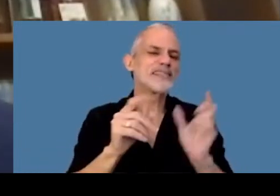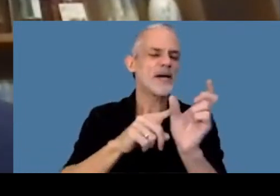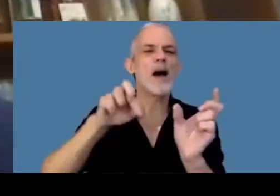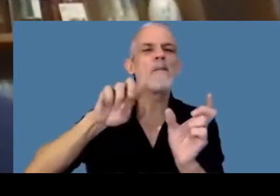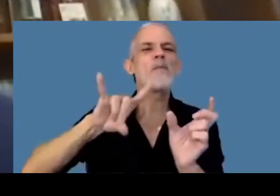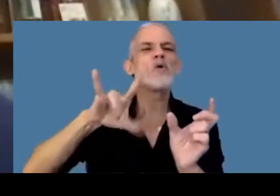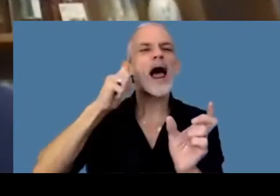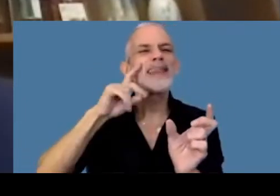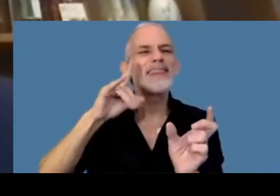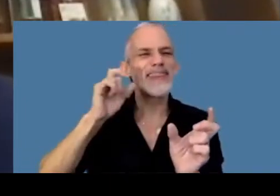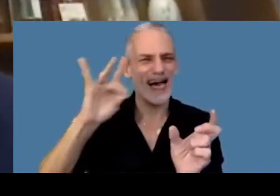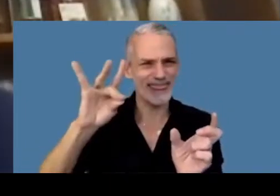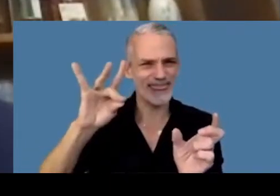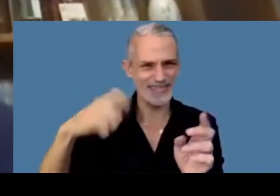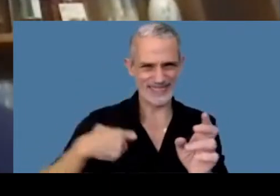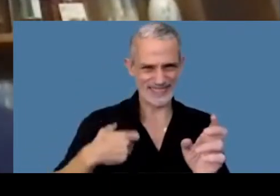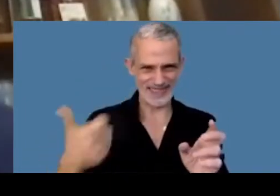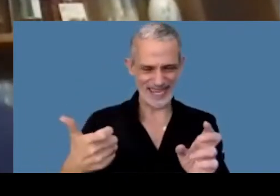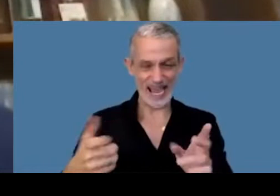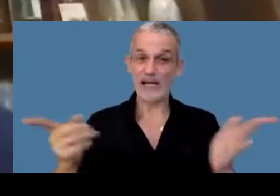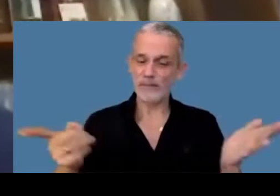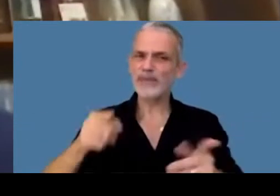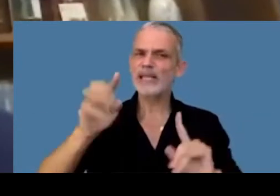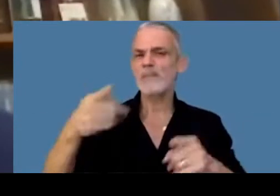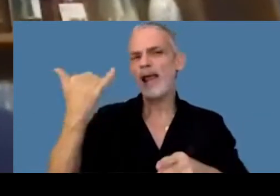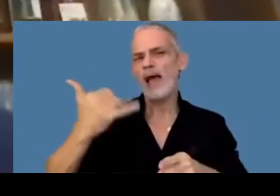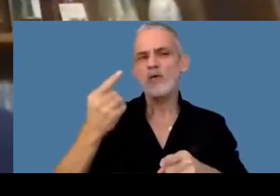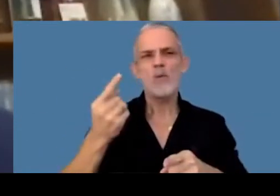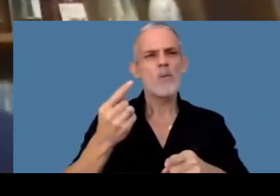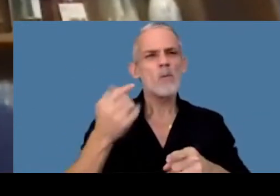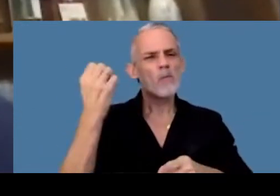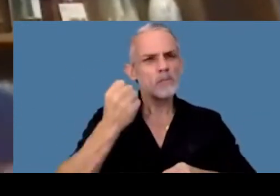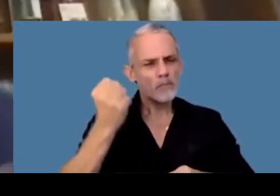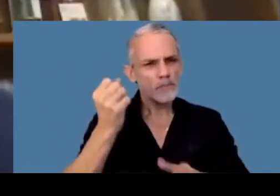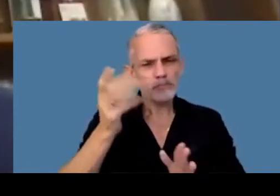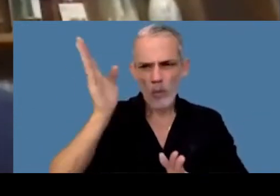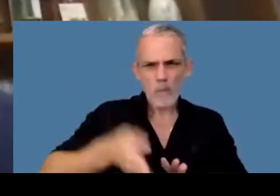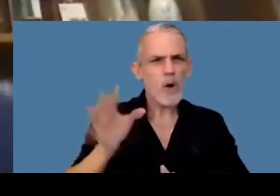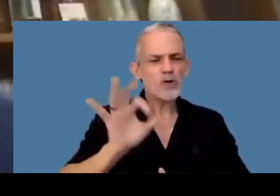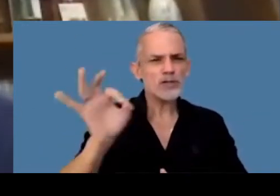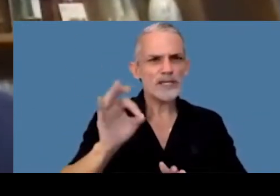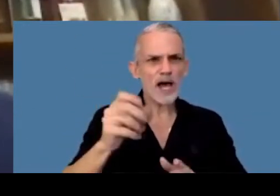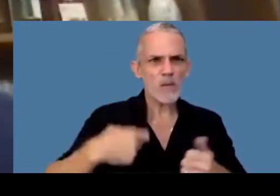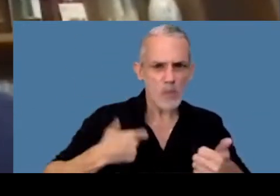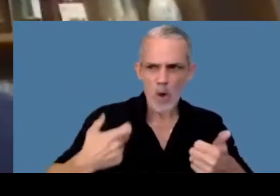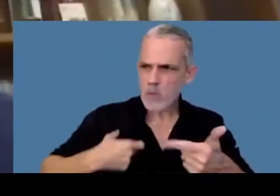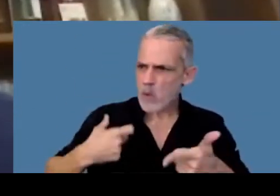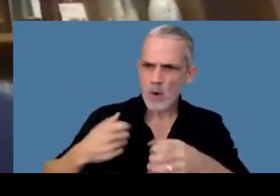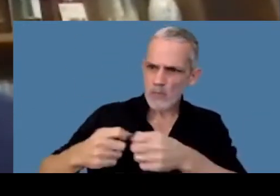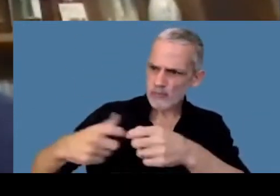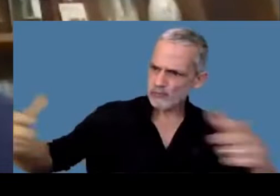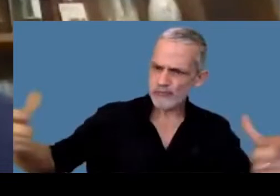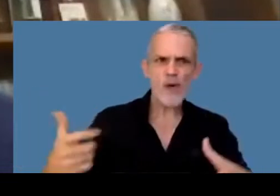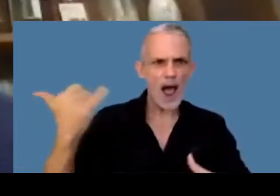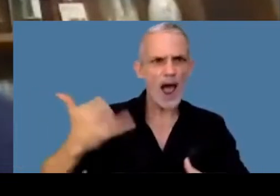sindical. Y además hay una importante tasa de sindicalización en nuestro país, ¿no? Son algunas de las